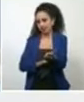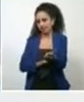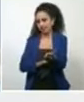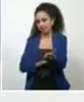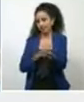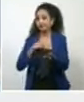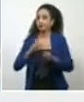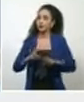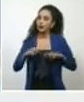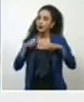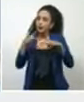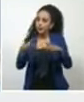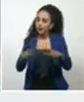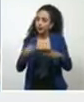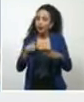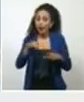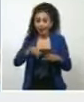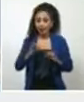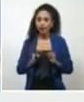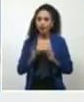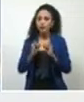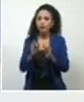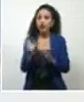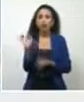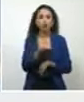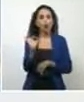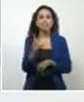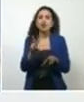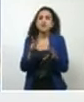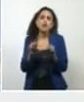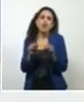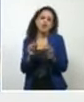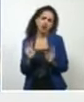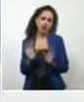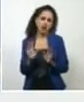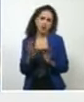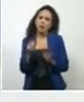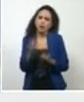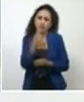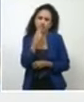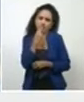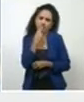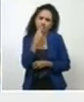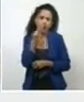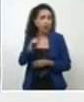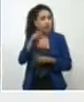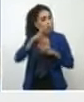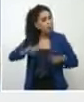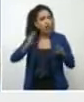una información todavía muy precoz. Ella está buscando,